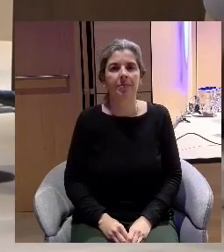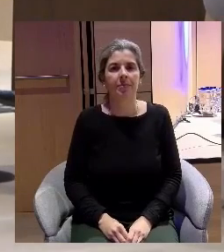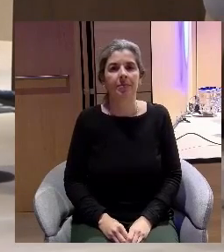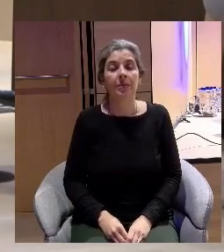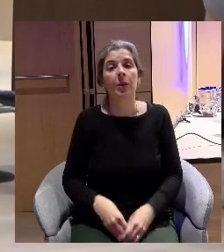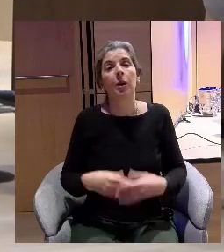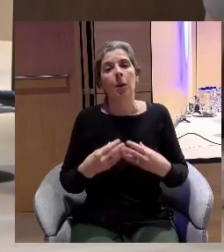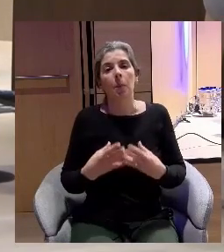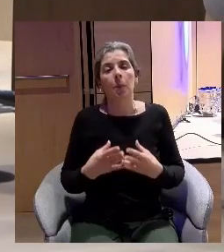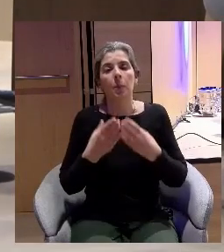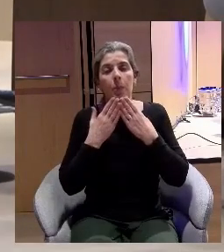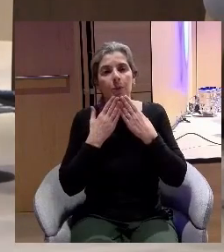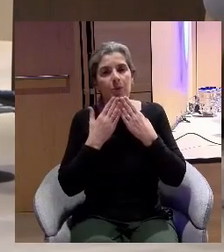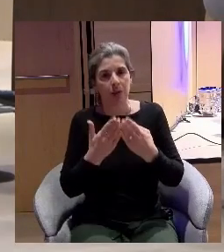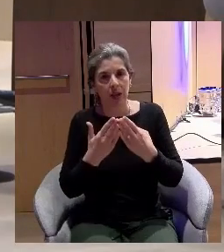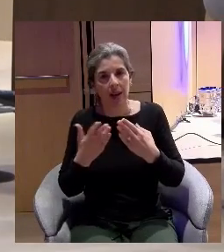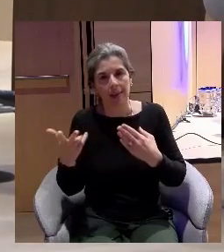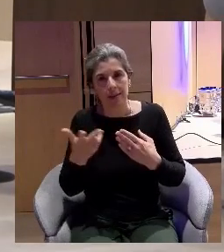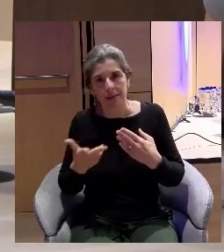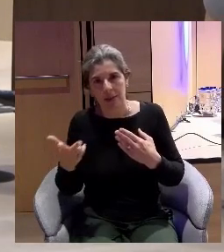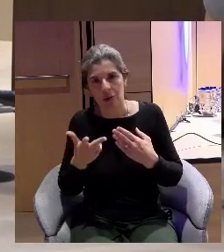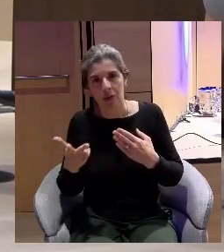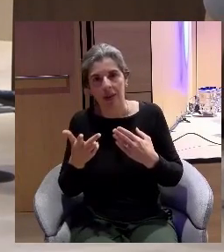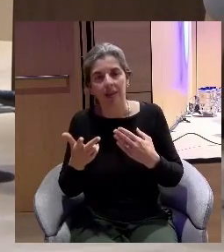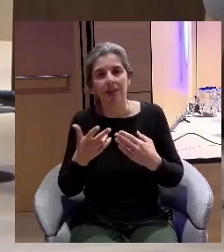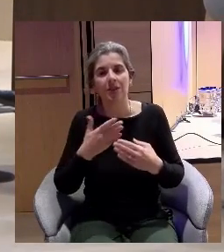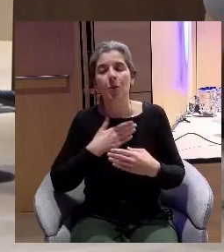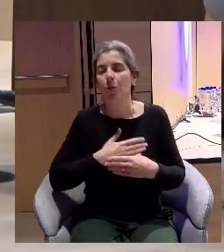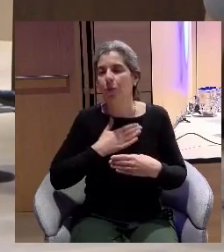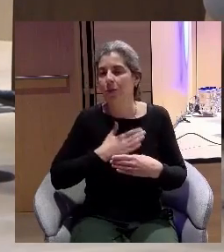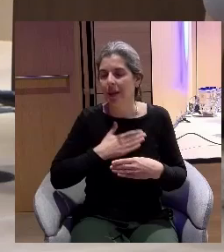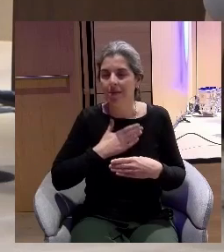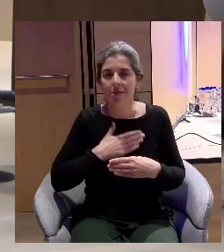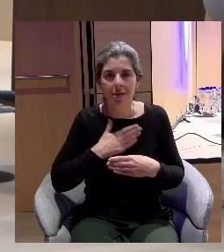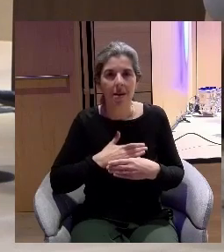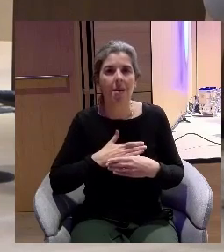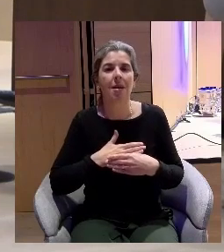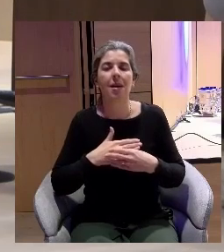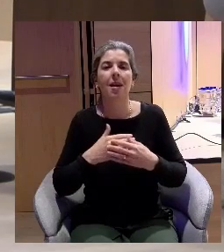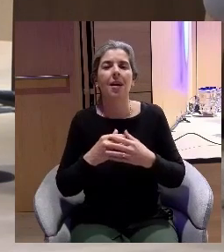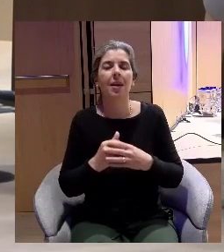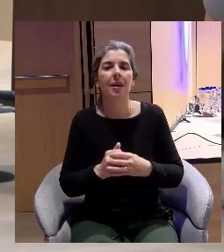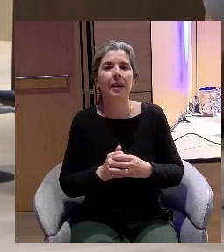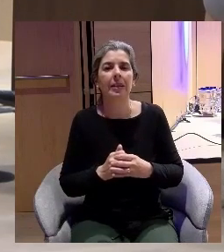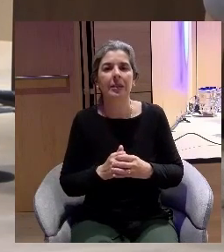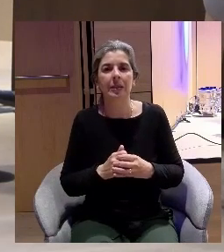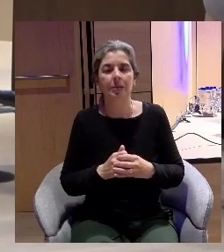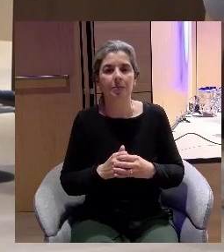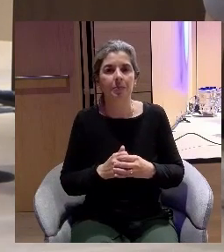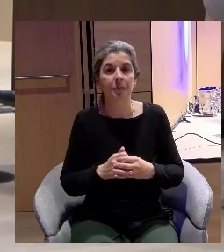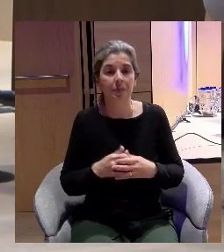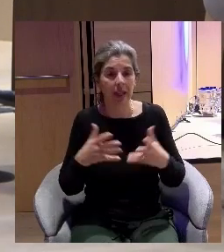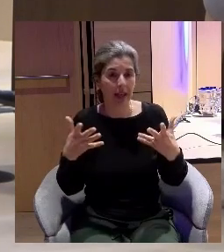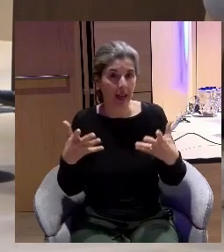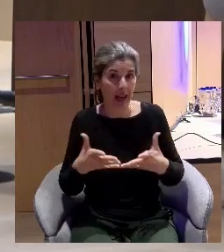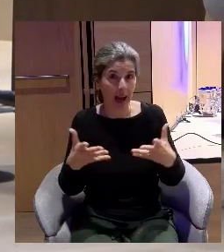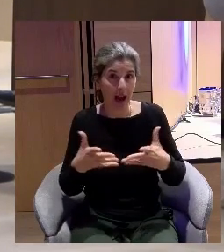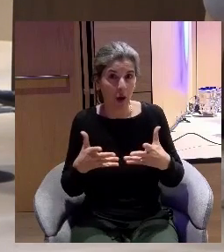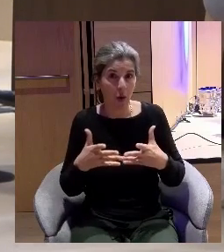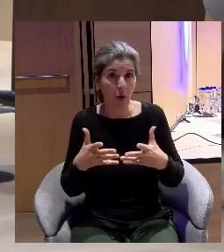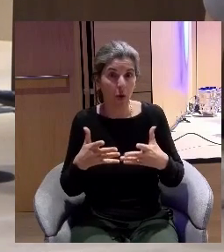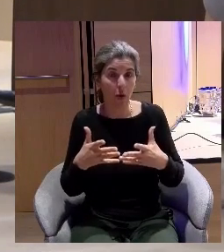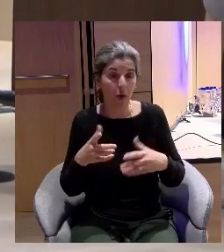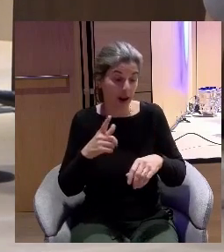Muchísimas gracias a los tres, la verdad que fue un placer escucharlos. Y bueno, ahora viene la hora del